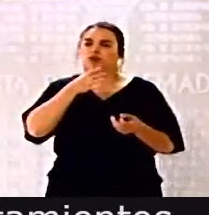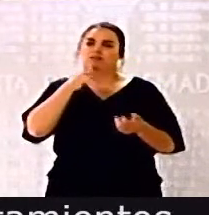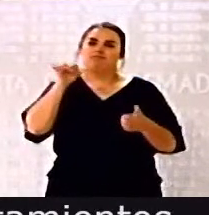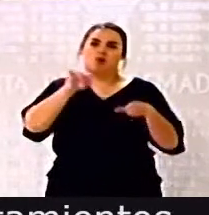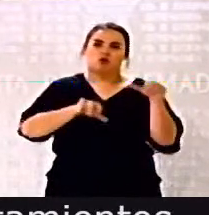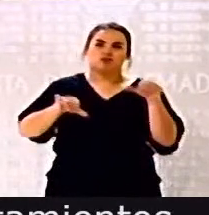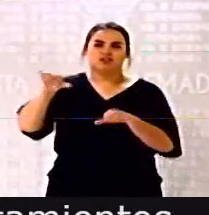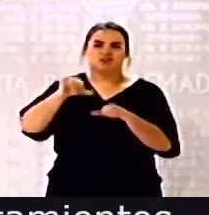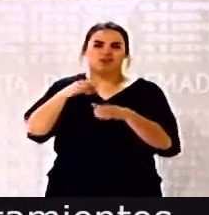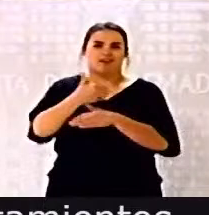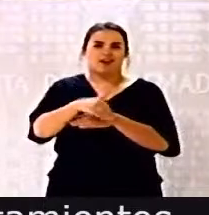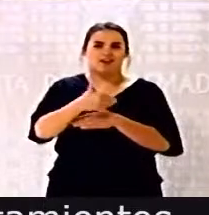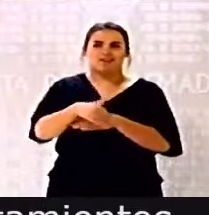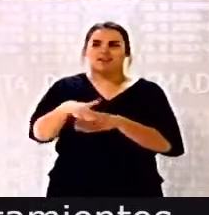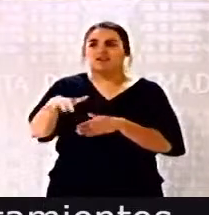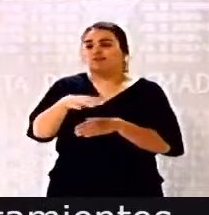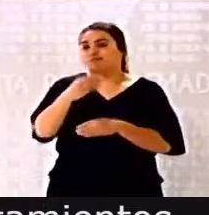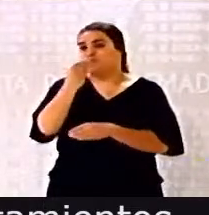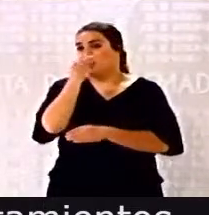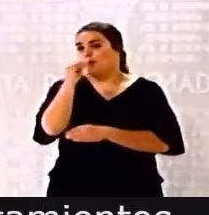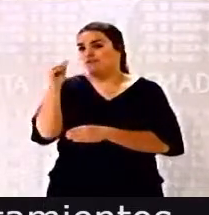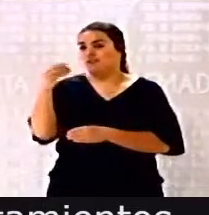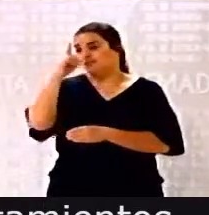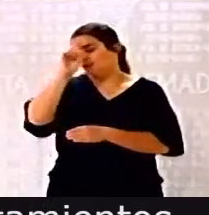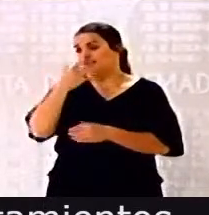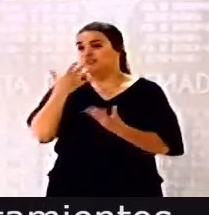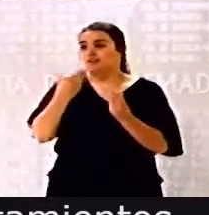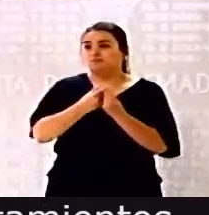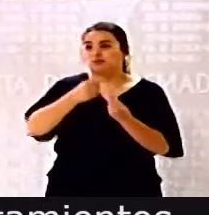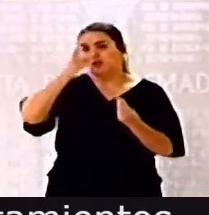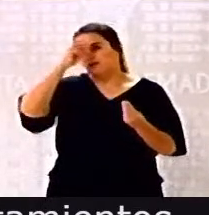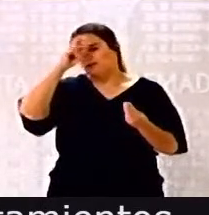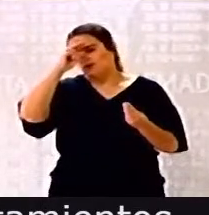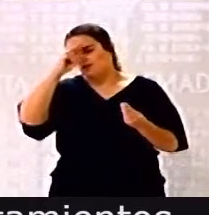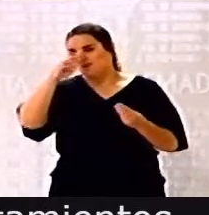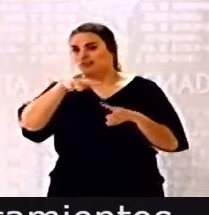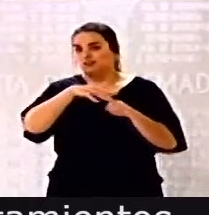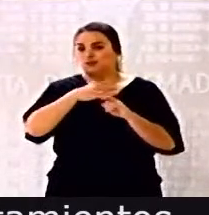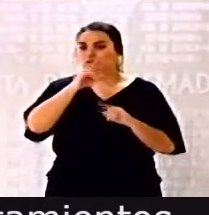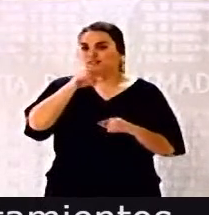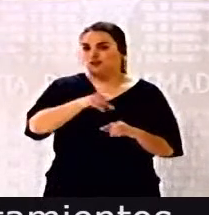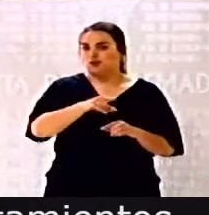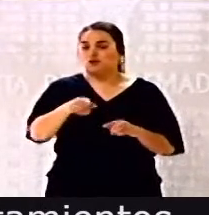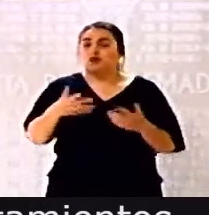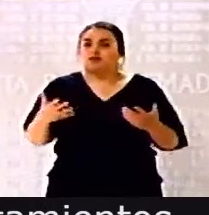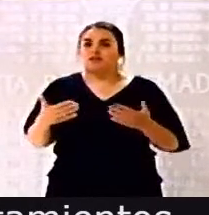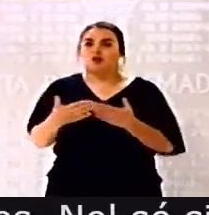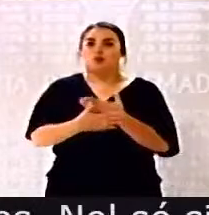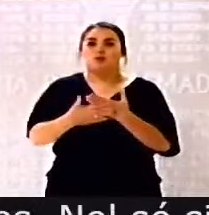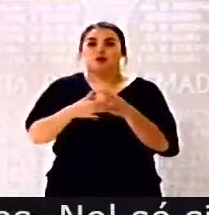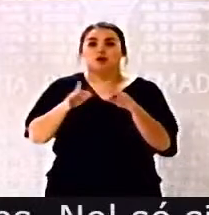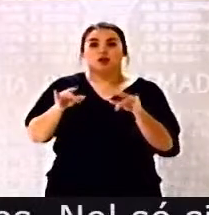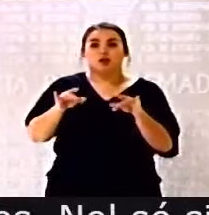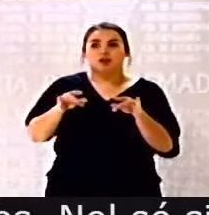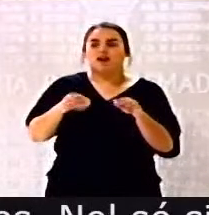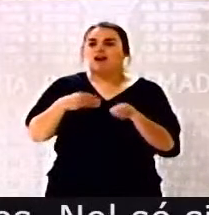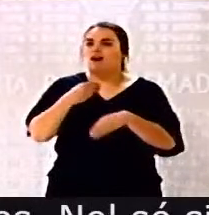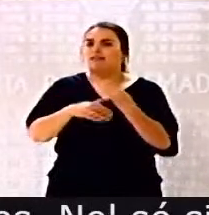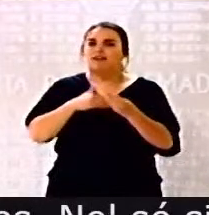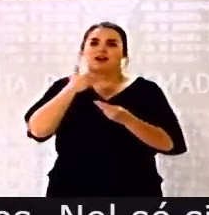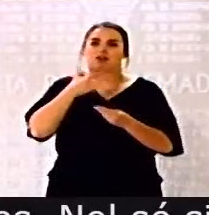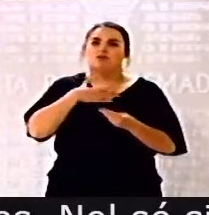botellones en la calle, sobre todo entre jóvenes. No sé si a la Junta le preocupa este fenómeno y si desde el Gobierno regional se podría hacer